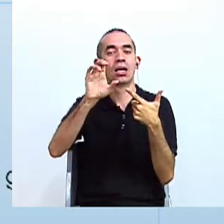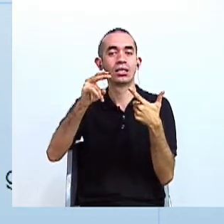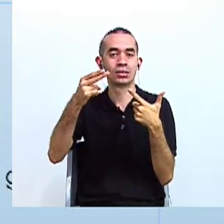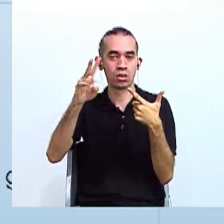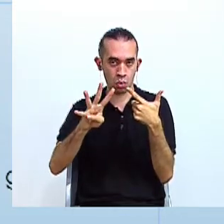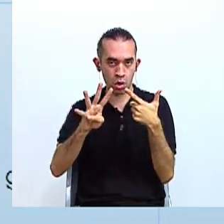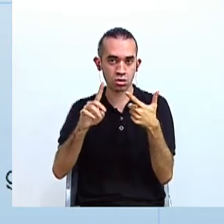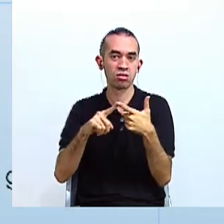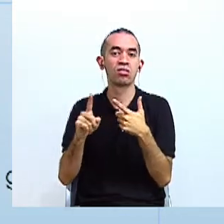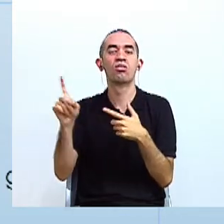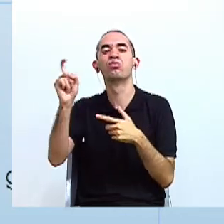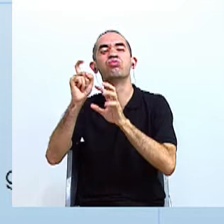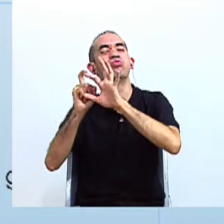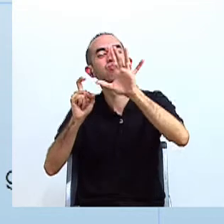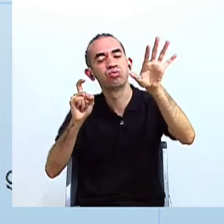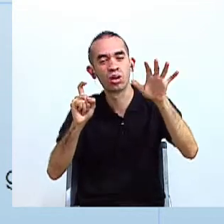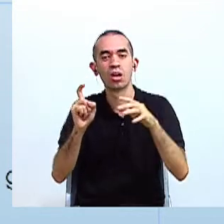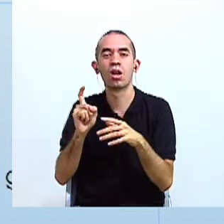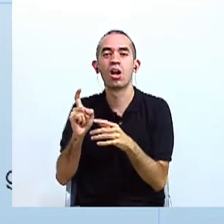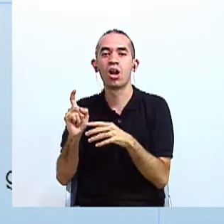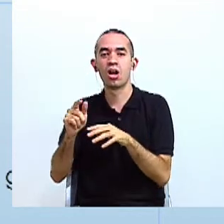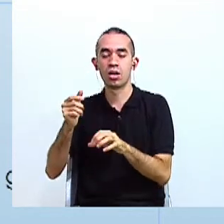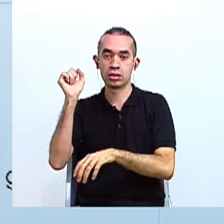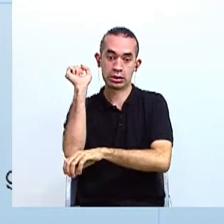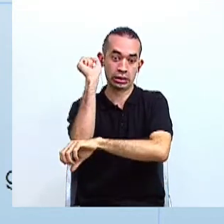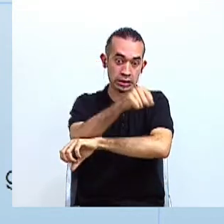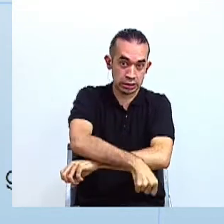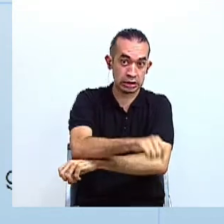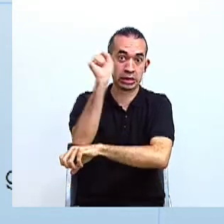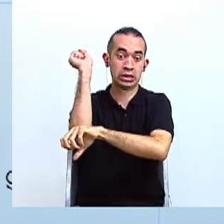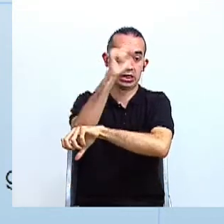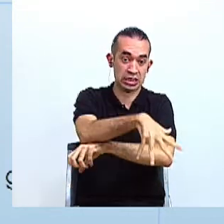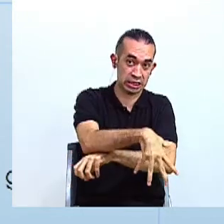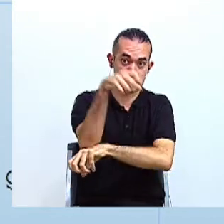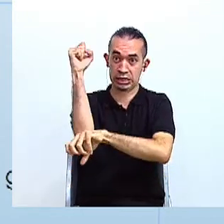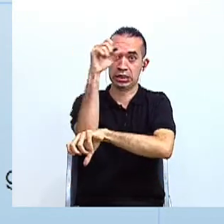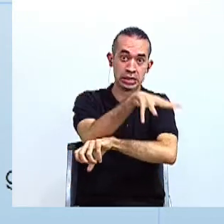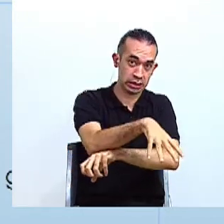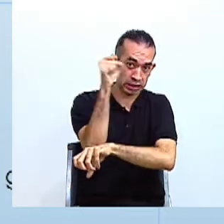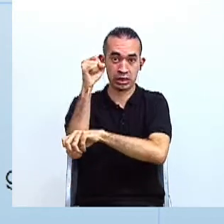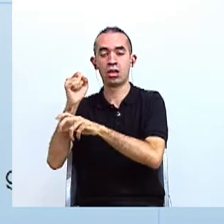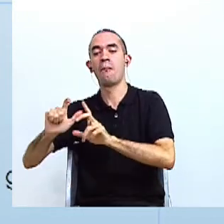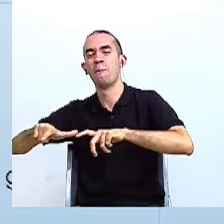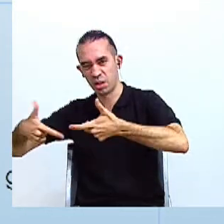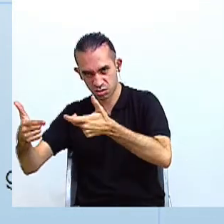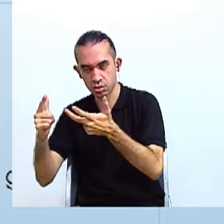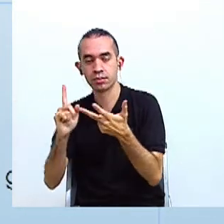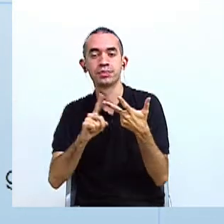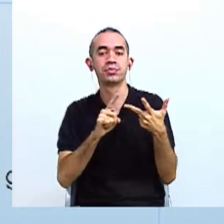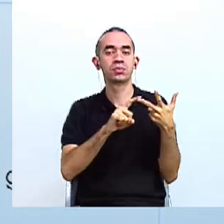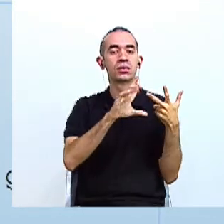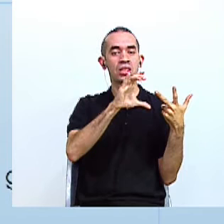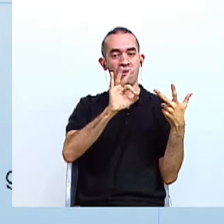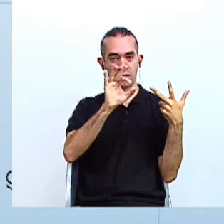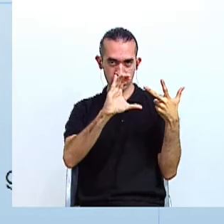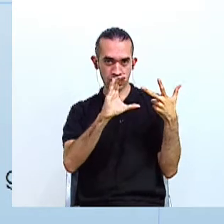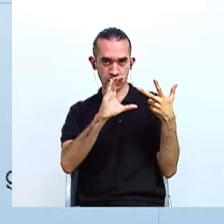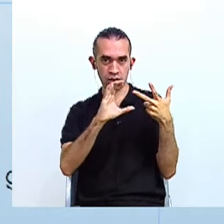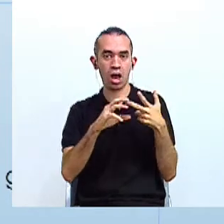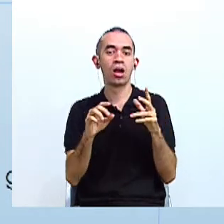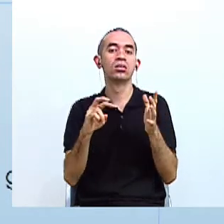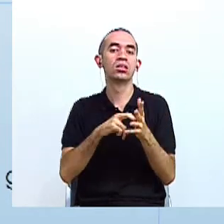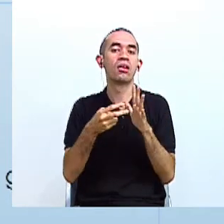combustibles fósiles, vertederos de basura y estiércol en descomposición del ganado. Y el clorofluorcarbono, por los